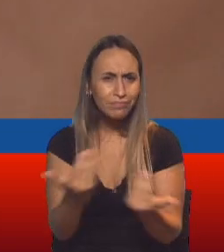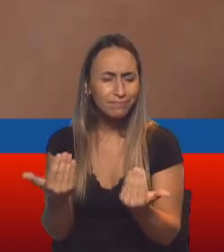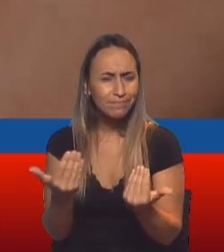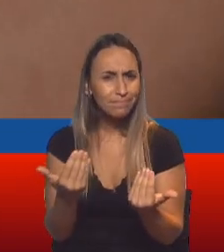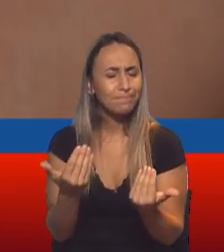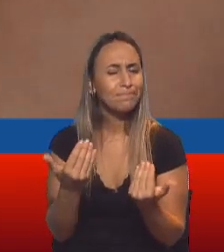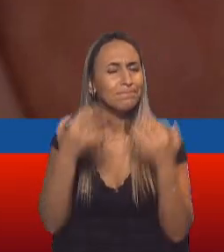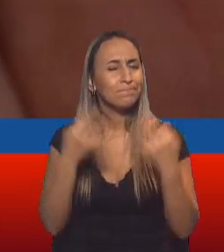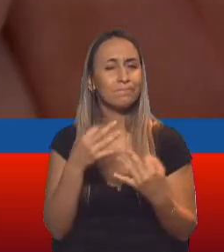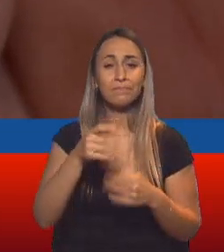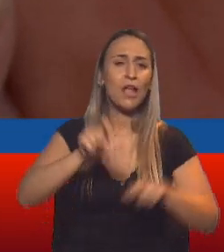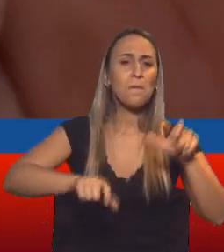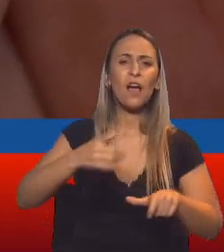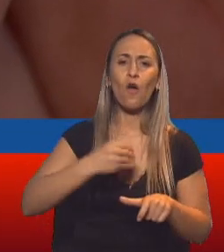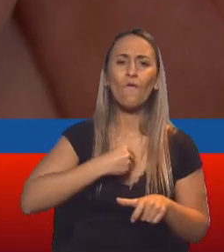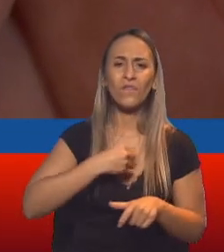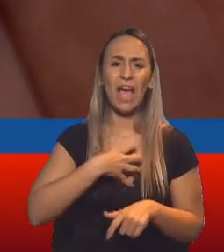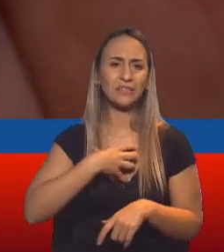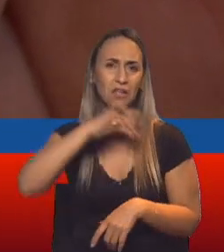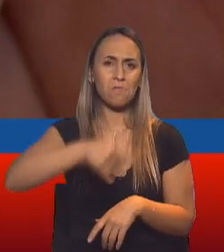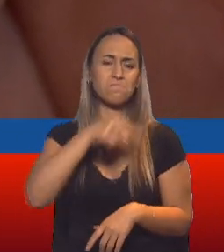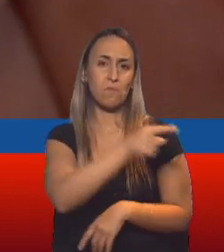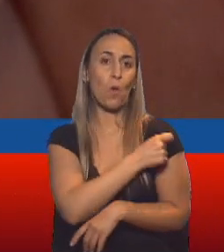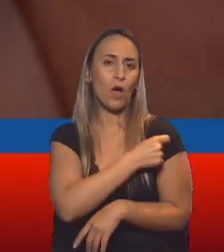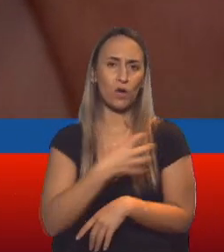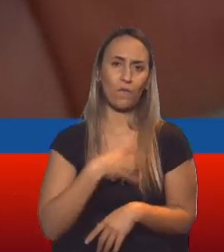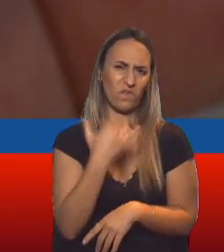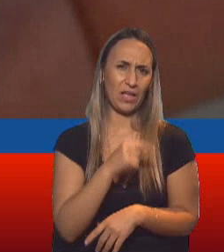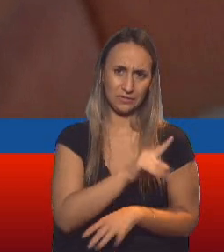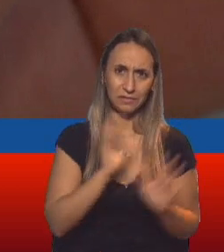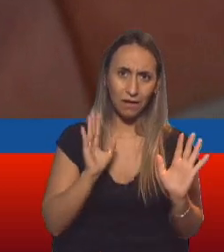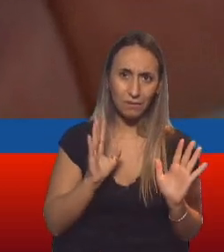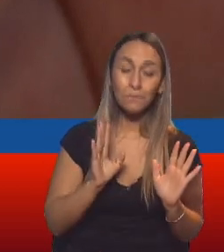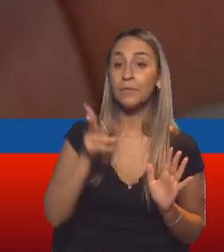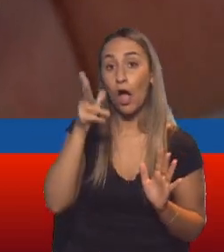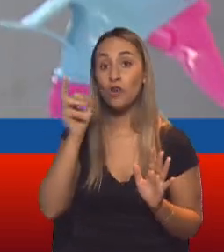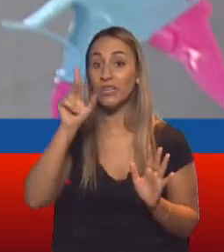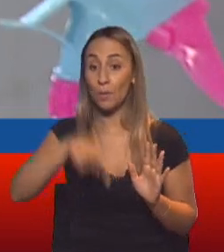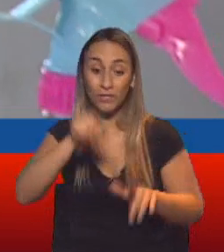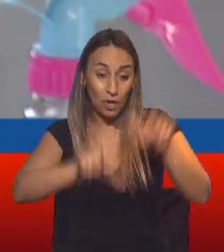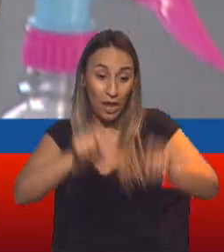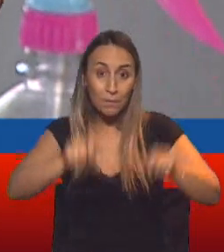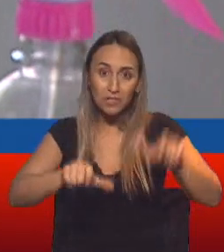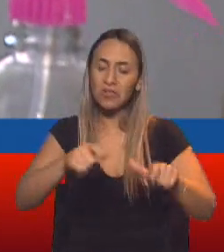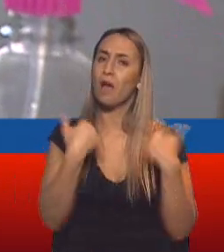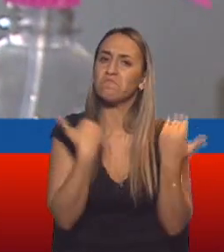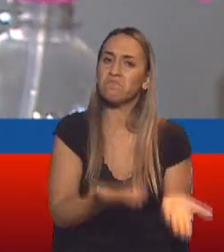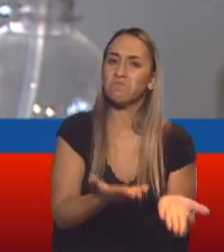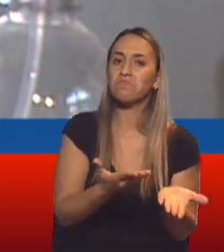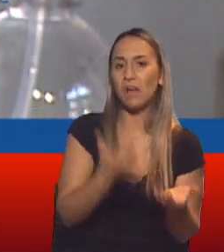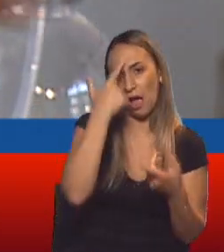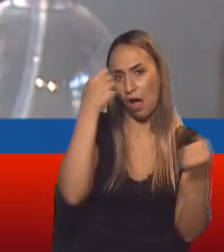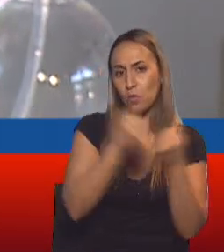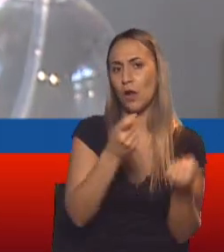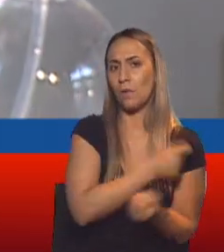confían masivamente en la campaña de vacunación y que un 80% está a favor, digamos, de la vacunación como una